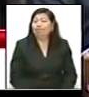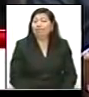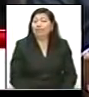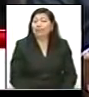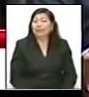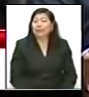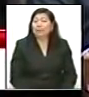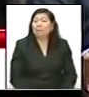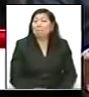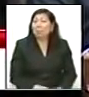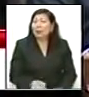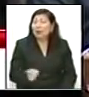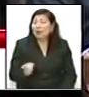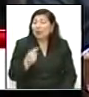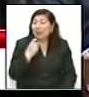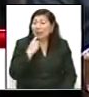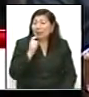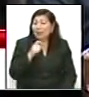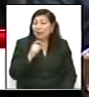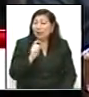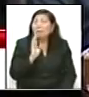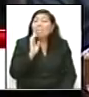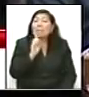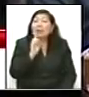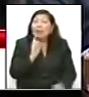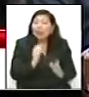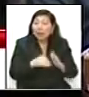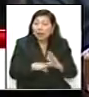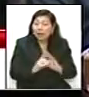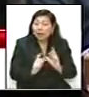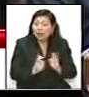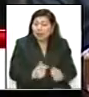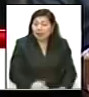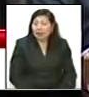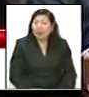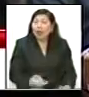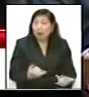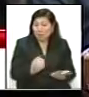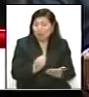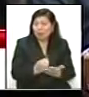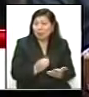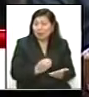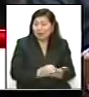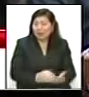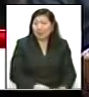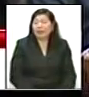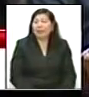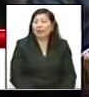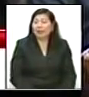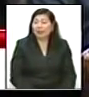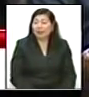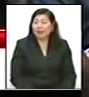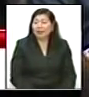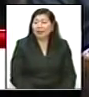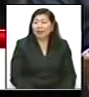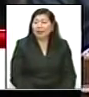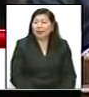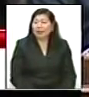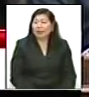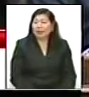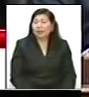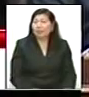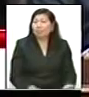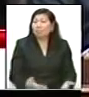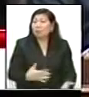Pero ellos necesitaban engañar al Congreso para ingresar. Ahora se les contrata. ahora se les contrata.